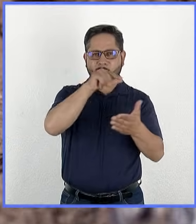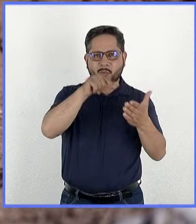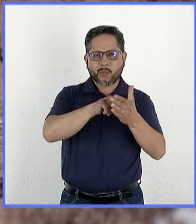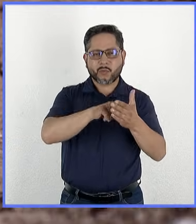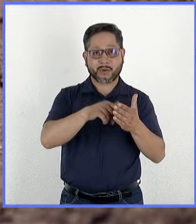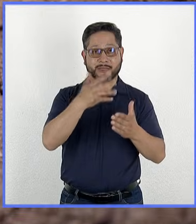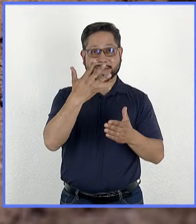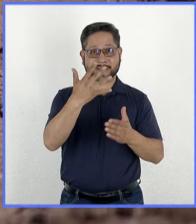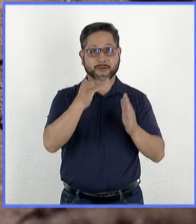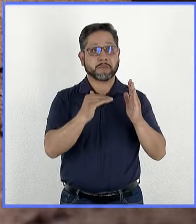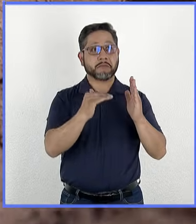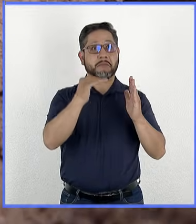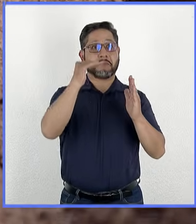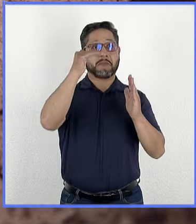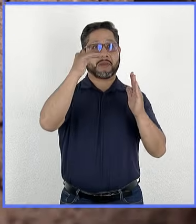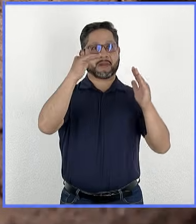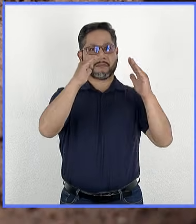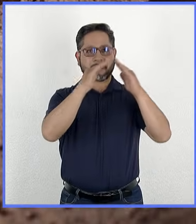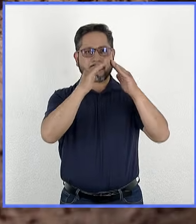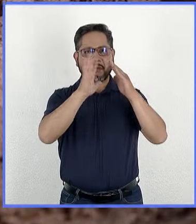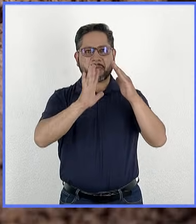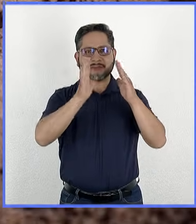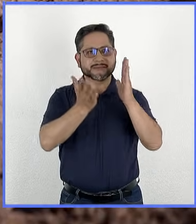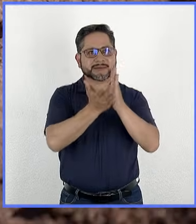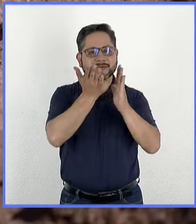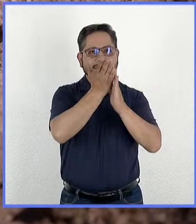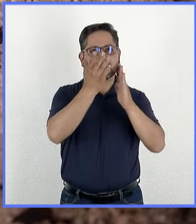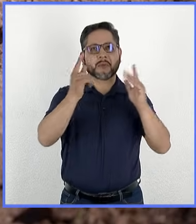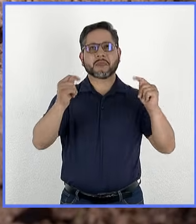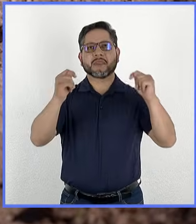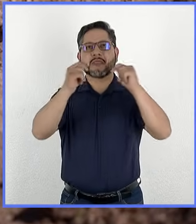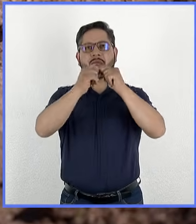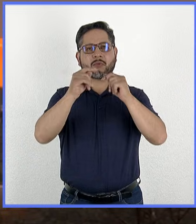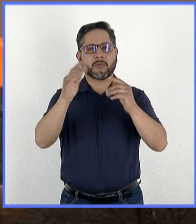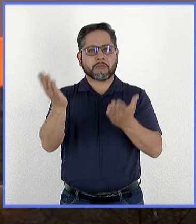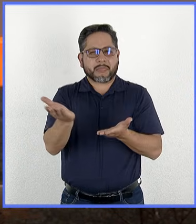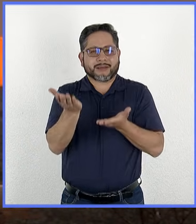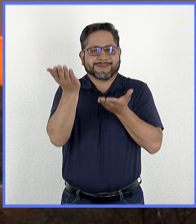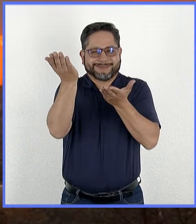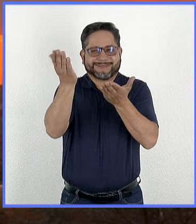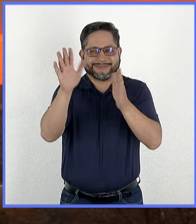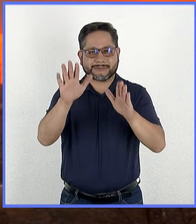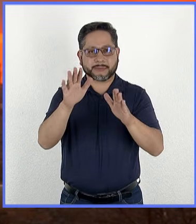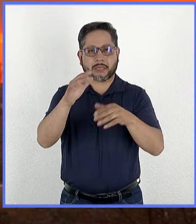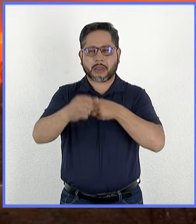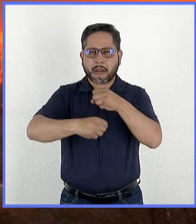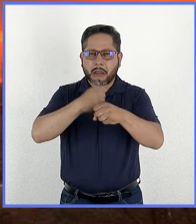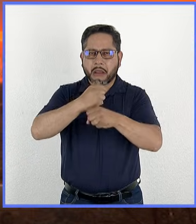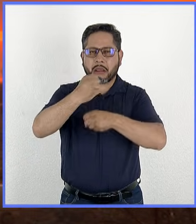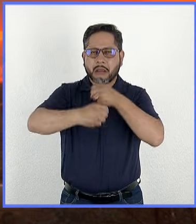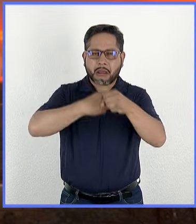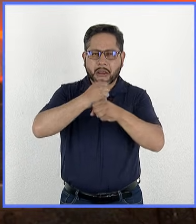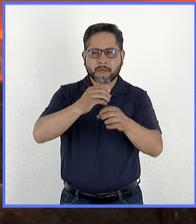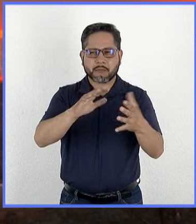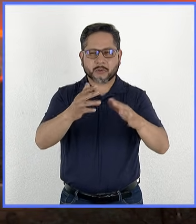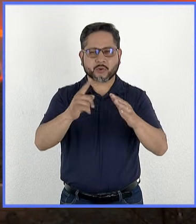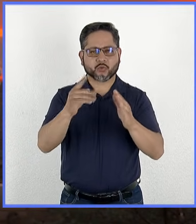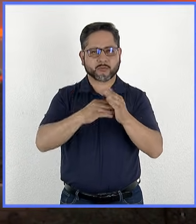5 metros de altura y más de una docena de templos o adoratorios. Años más tarde, entre los